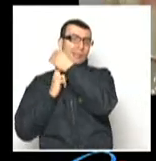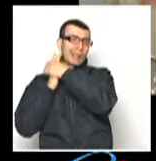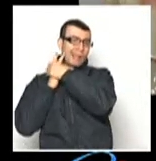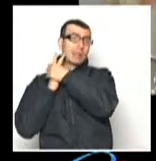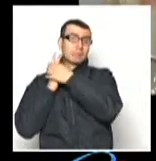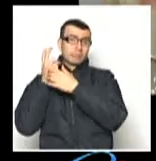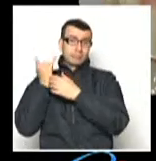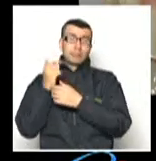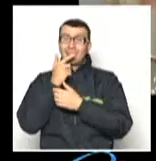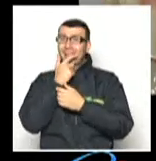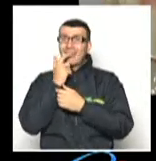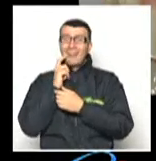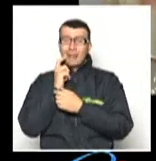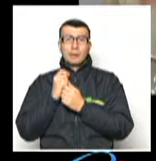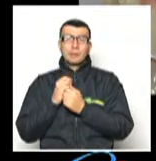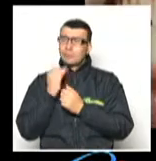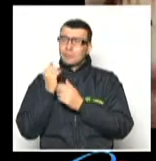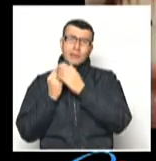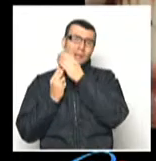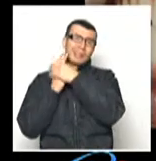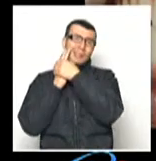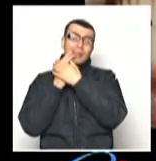Entonces, los implantes dentales,